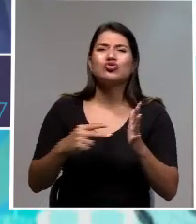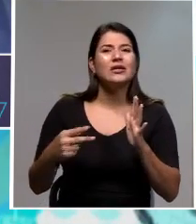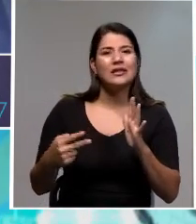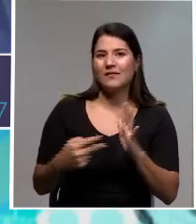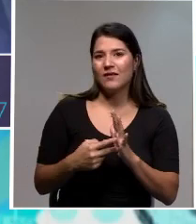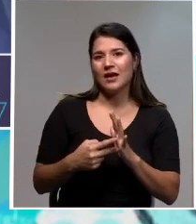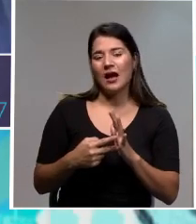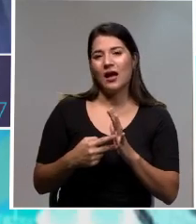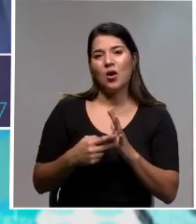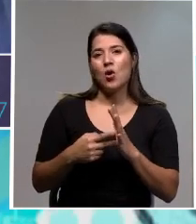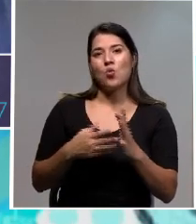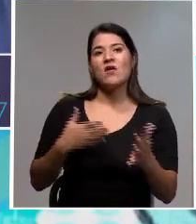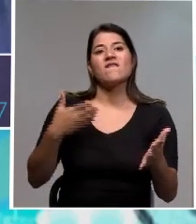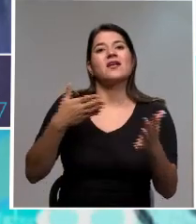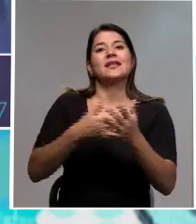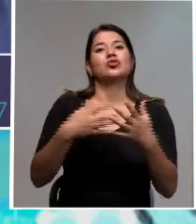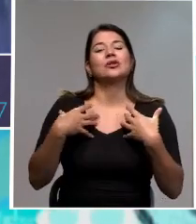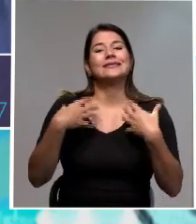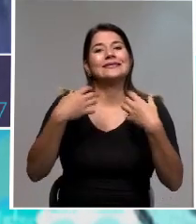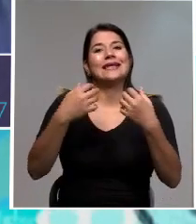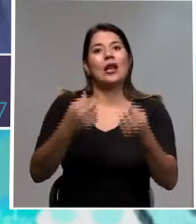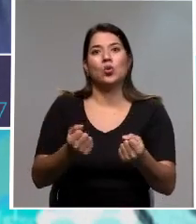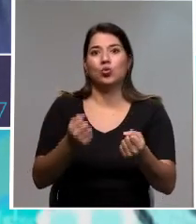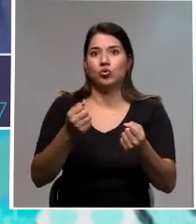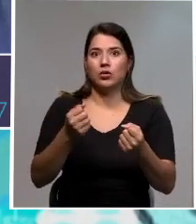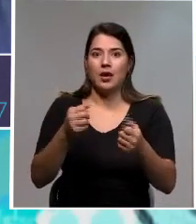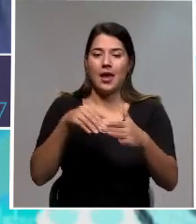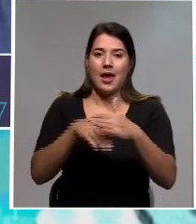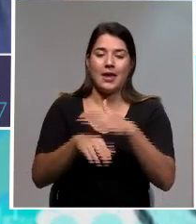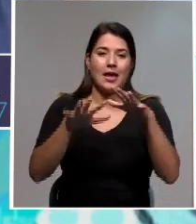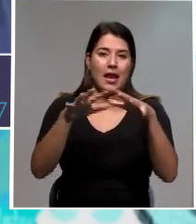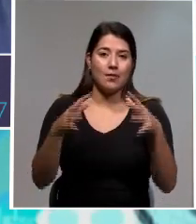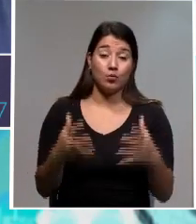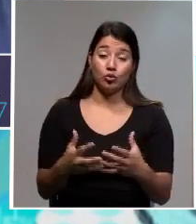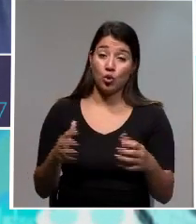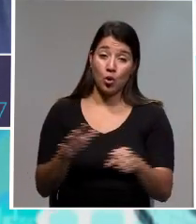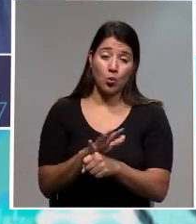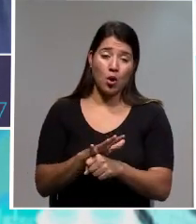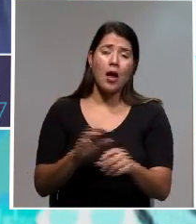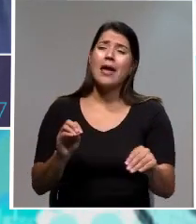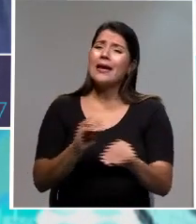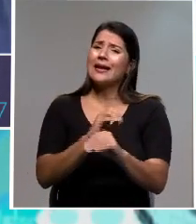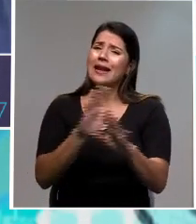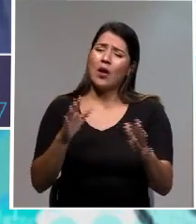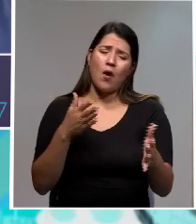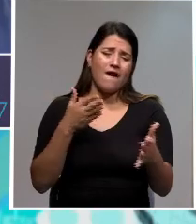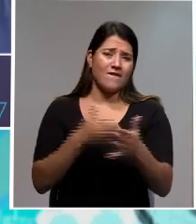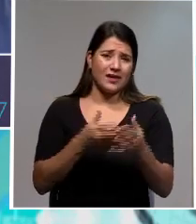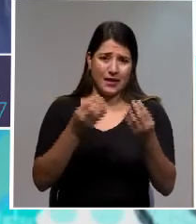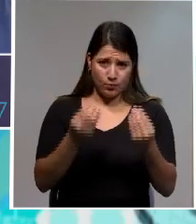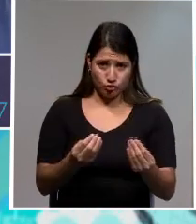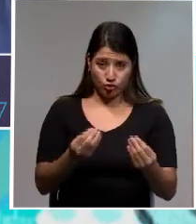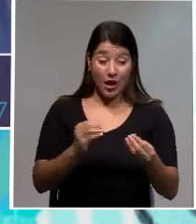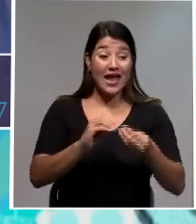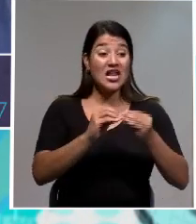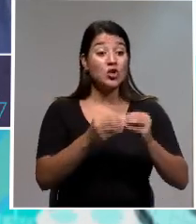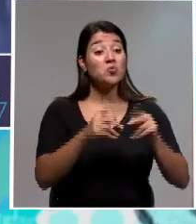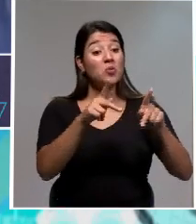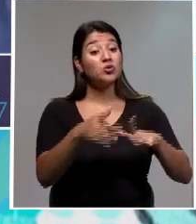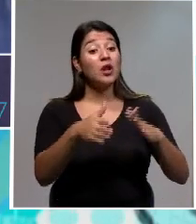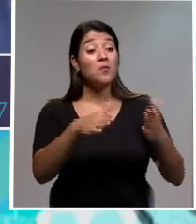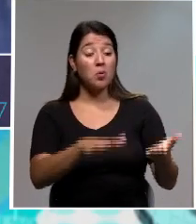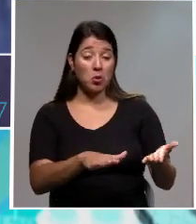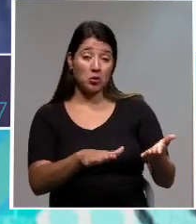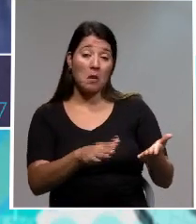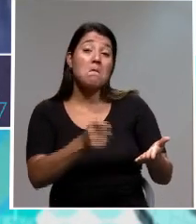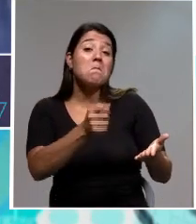nivel global. Obviamente esto nos impacta mucho. A pesar de que el número de muertes ha sido relativamente bajo,